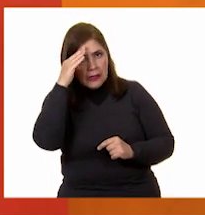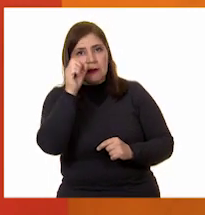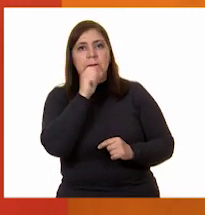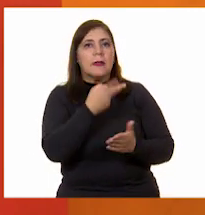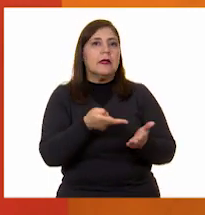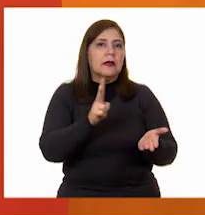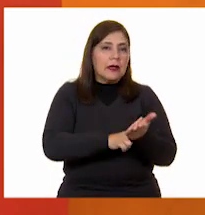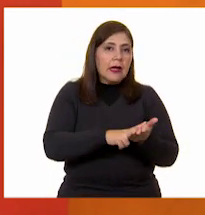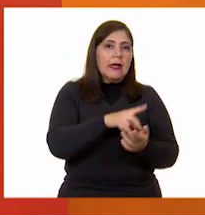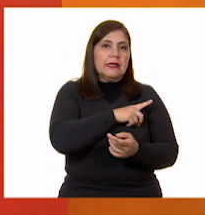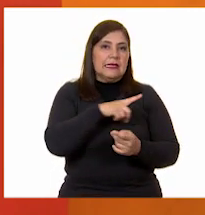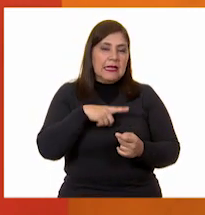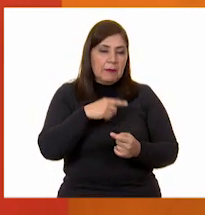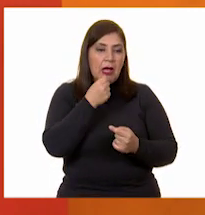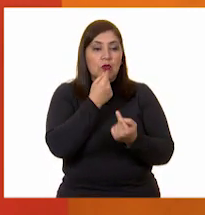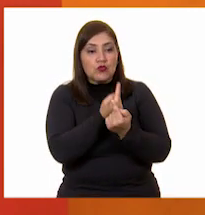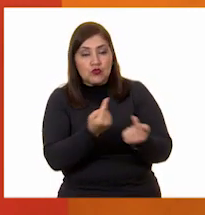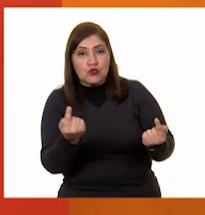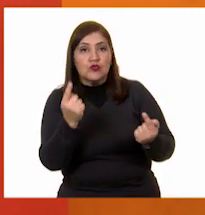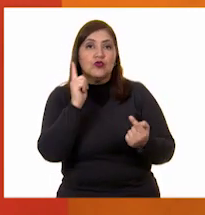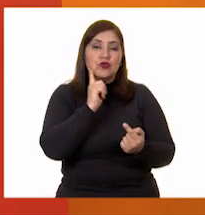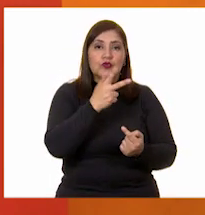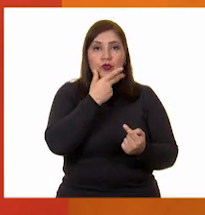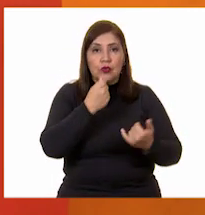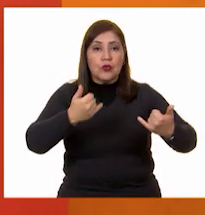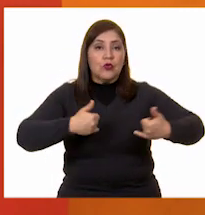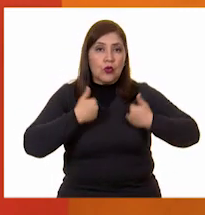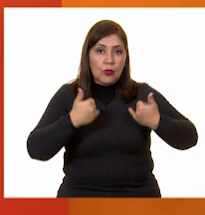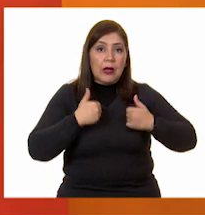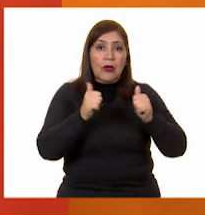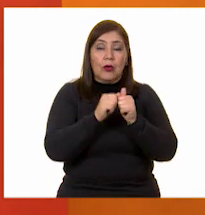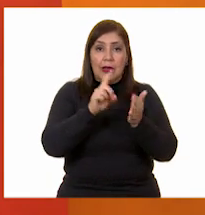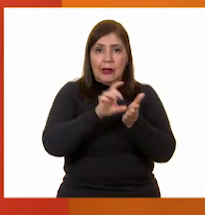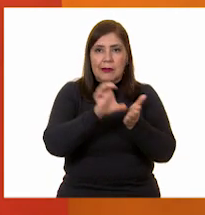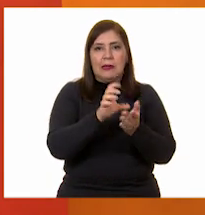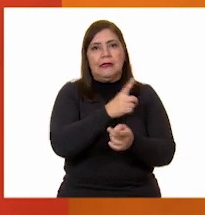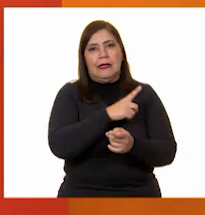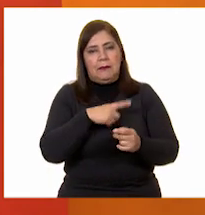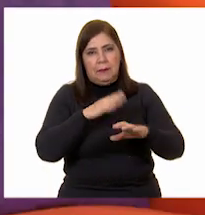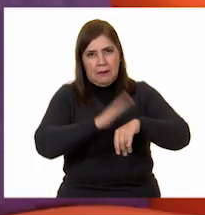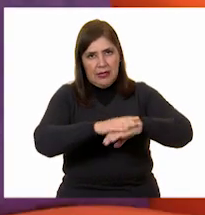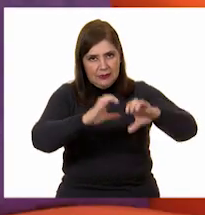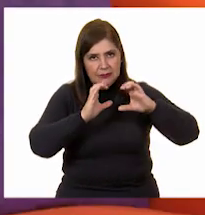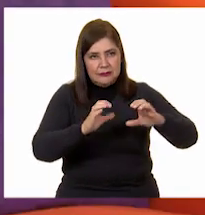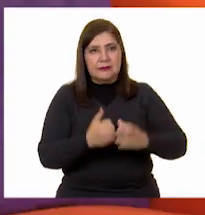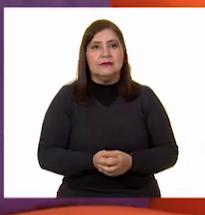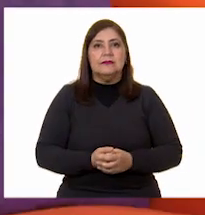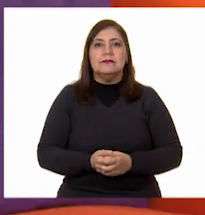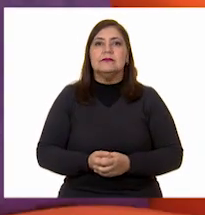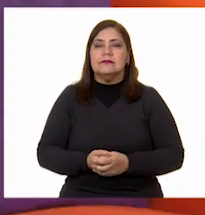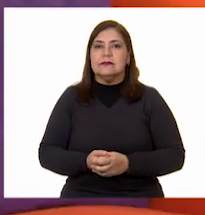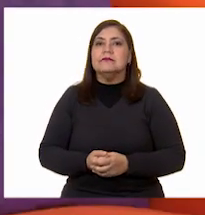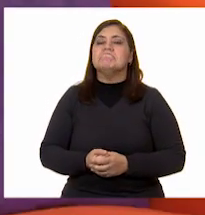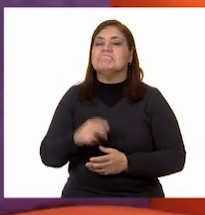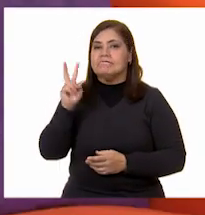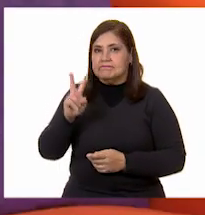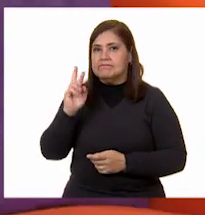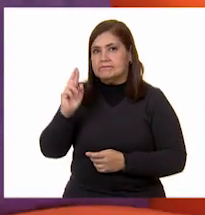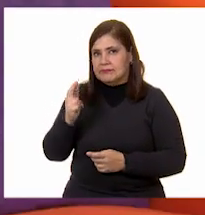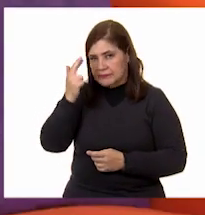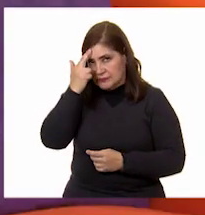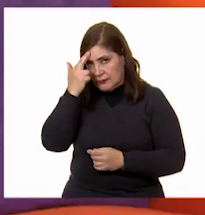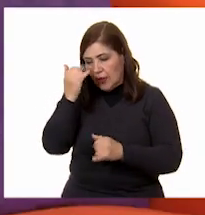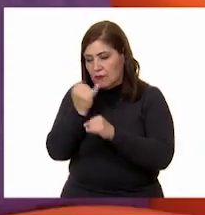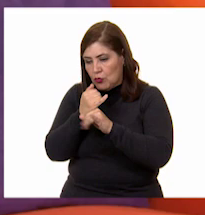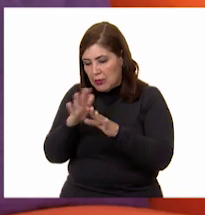de tener mayor cuidado cuando se trata de niñas, niños y jóvenes con discapacidad. Se retomó la importancia de